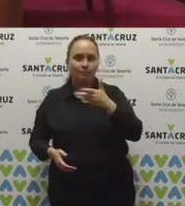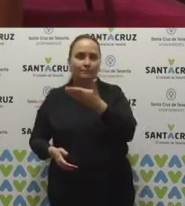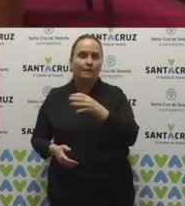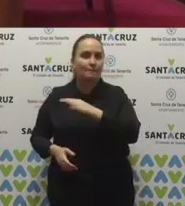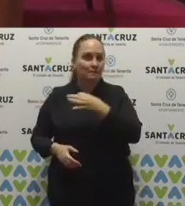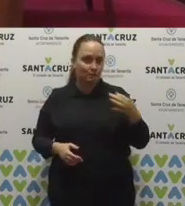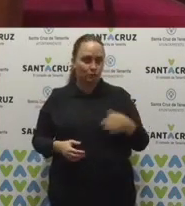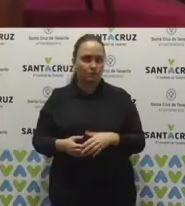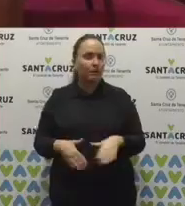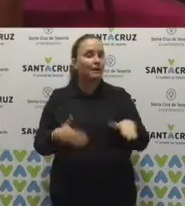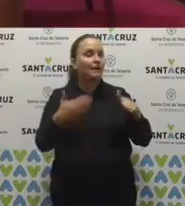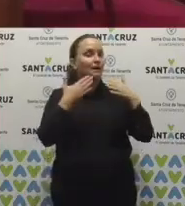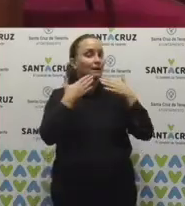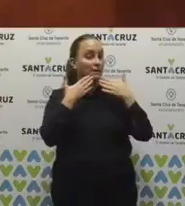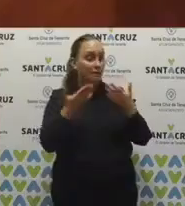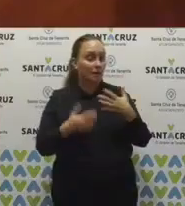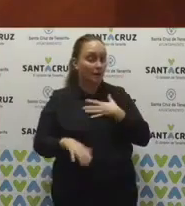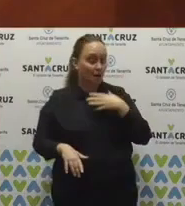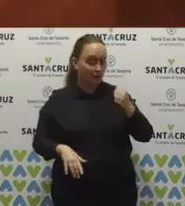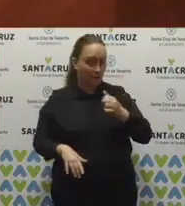en realidad alcaldesa